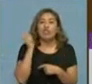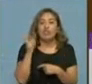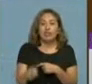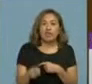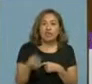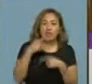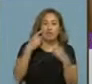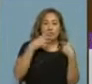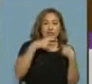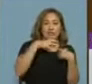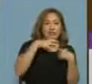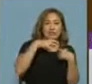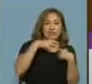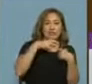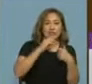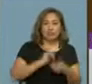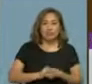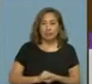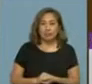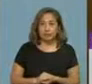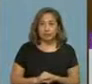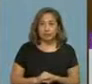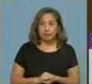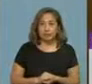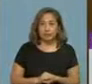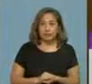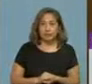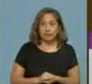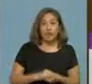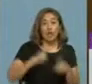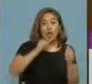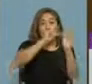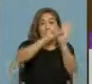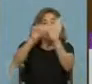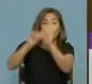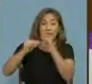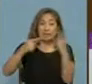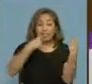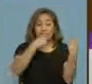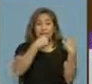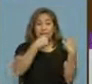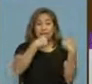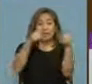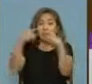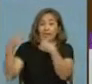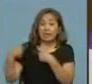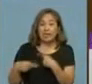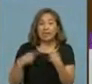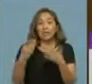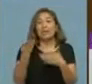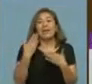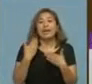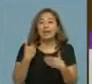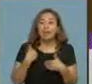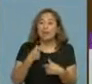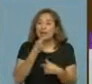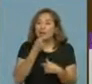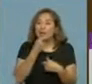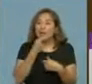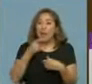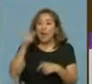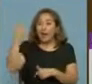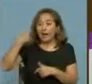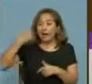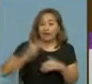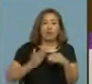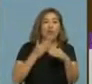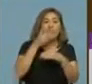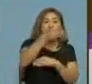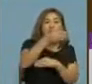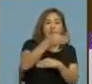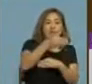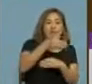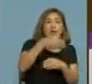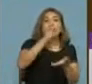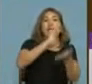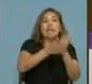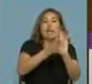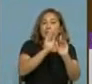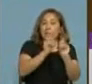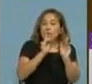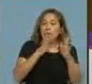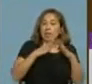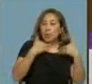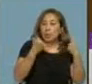las diferentes naciones para tener acuerdos de reciprocidad que venimos intentándolo y